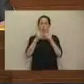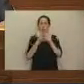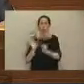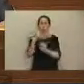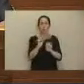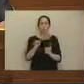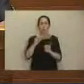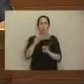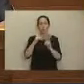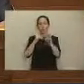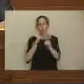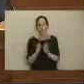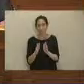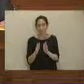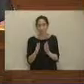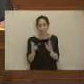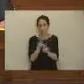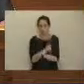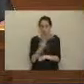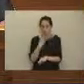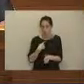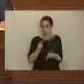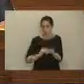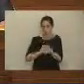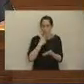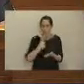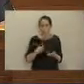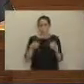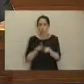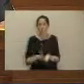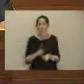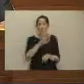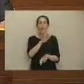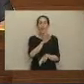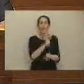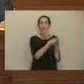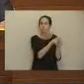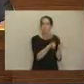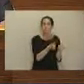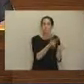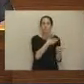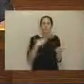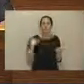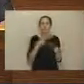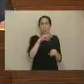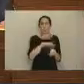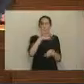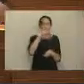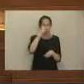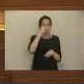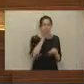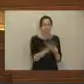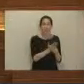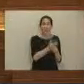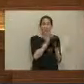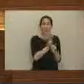la casita? No se pretende, se va a cerrar, ya nos lo han dicho por escrito. Se deshace el ETAC, se plantea el traslado del único médico psiquiatría que